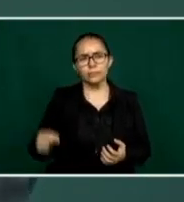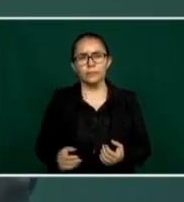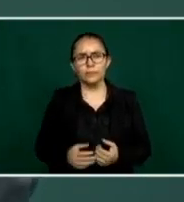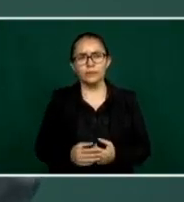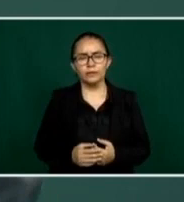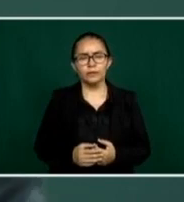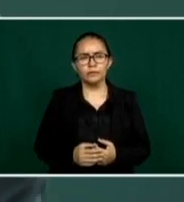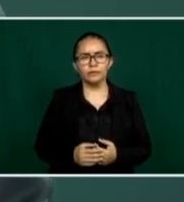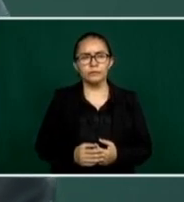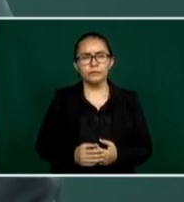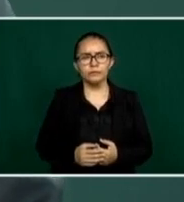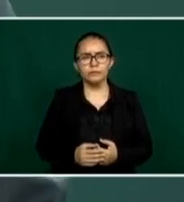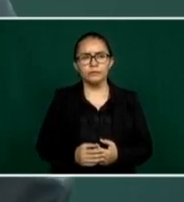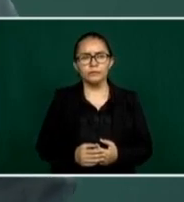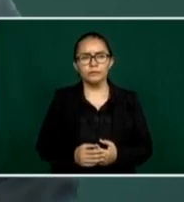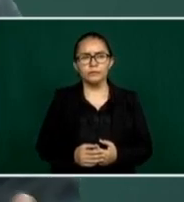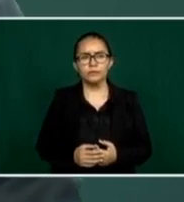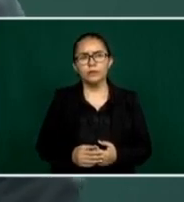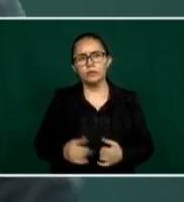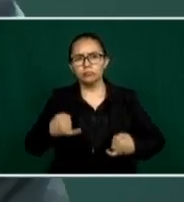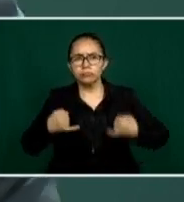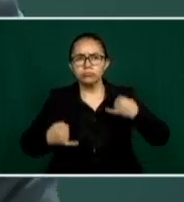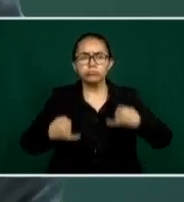públicos, jueces,